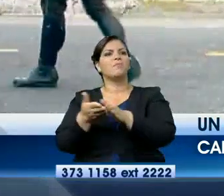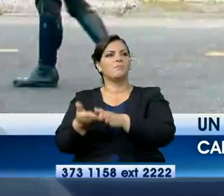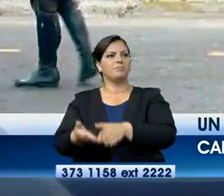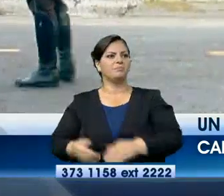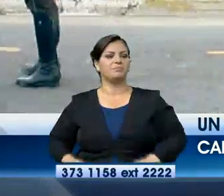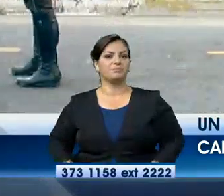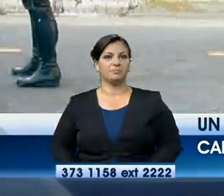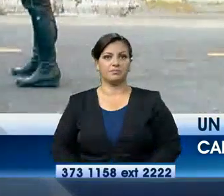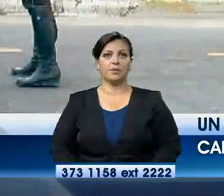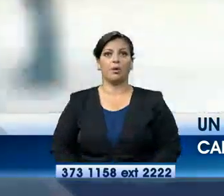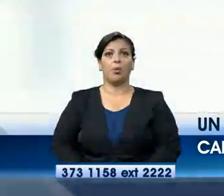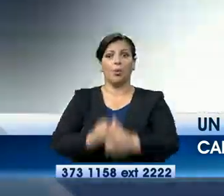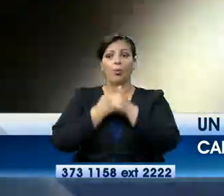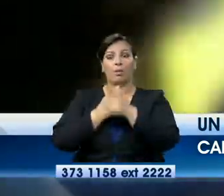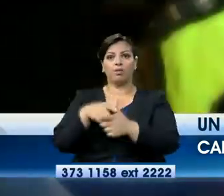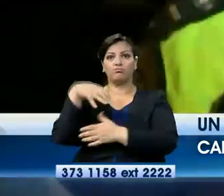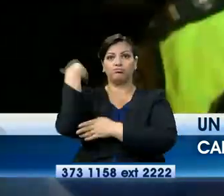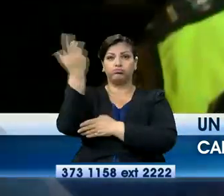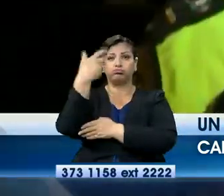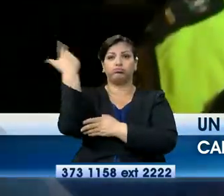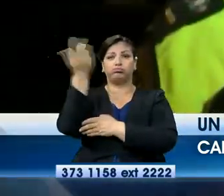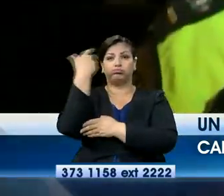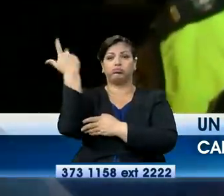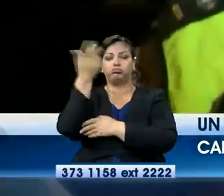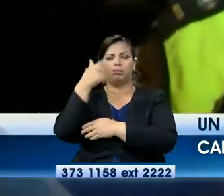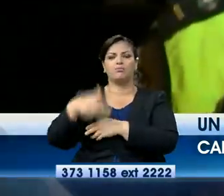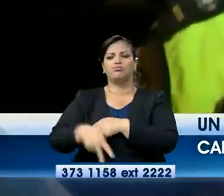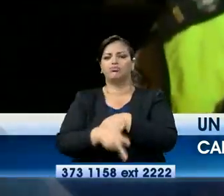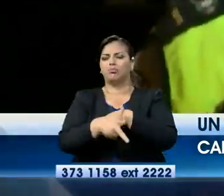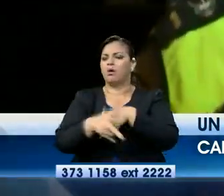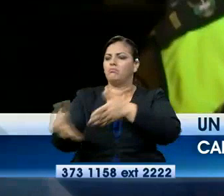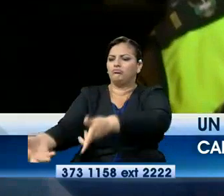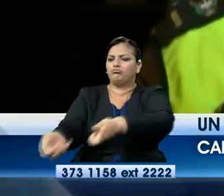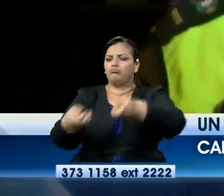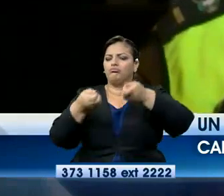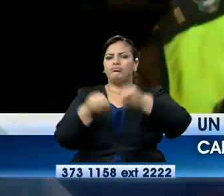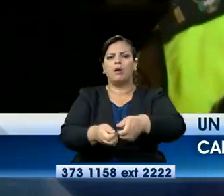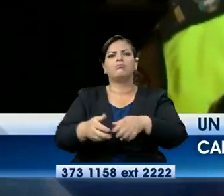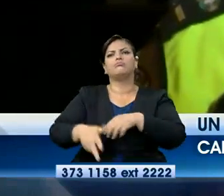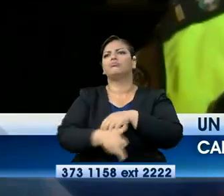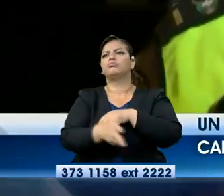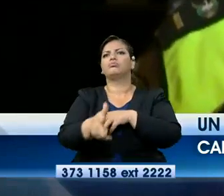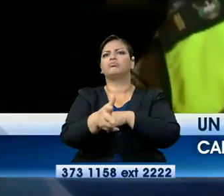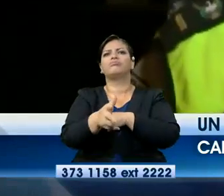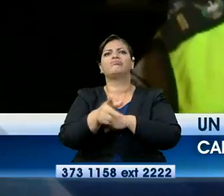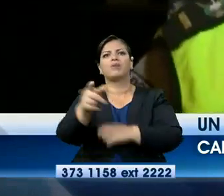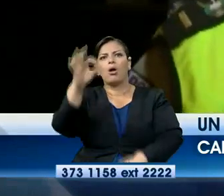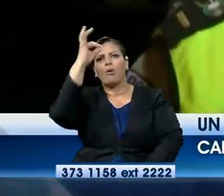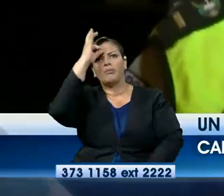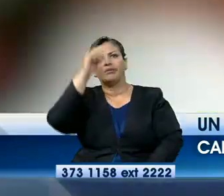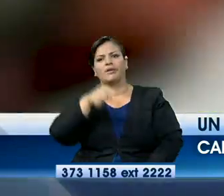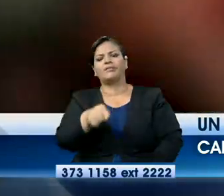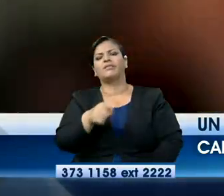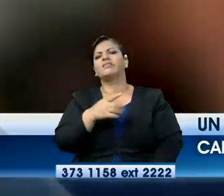de emergencia y le trasladan al hospital donde pues prácticamente en el trayecto se confirma su